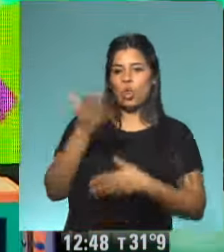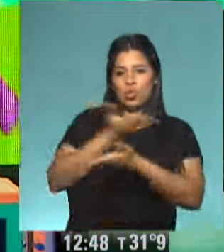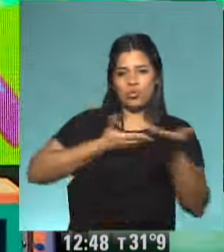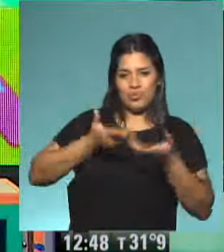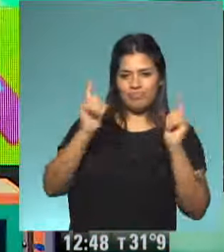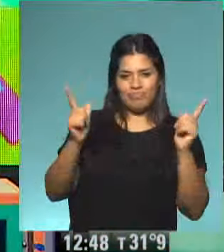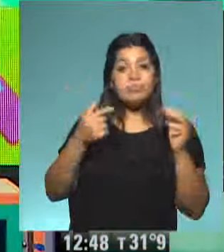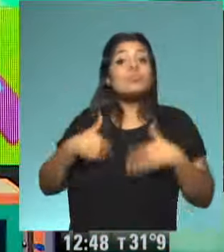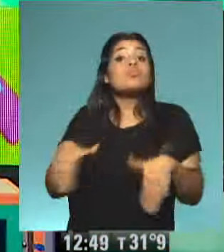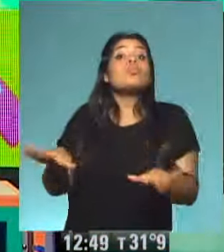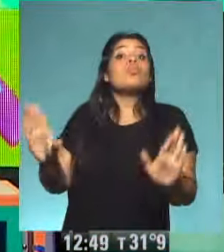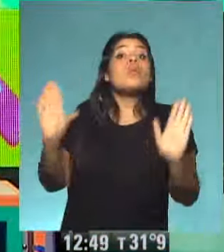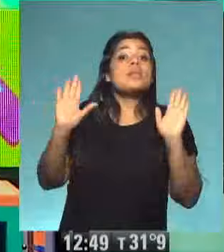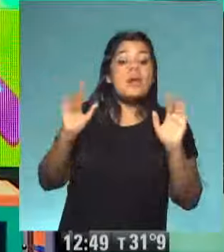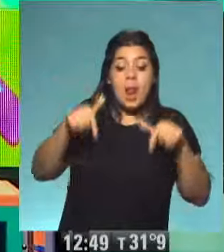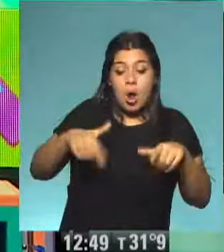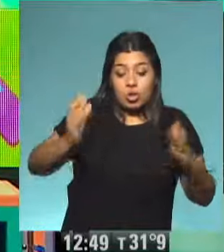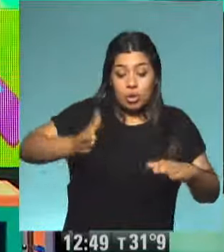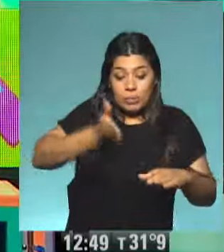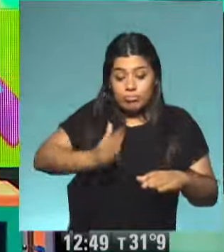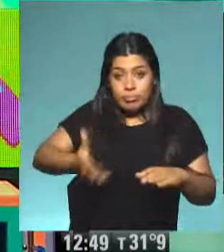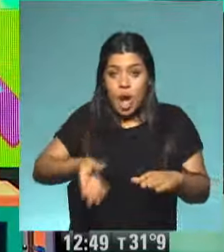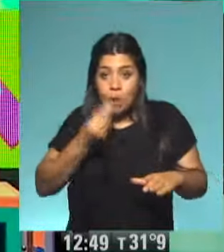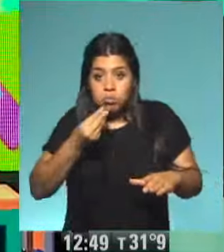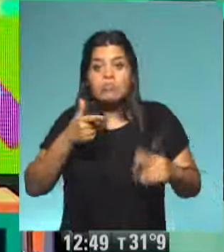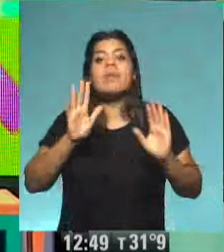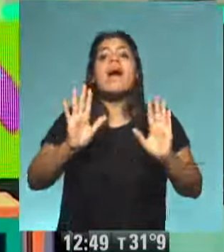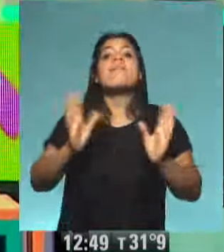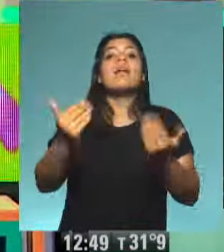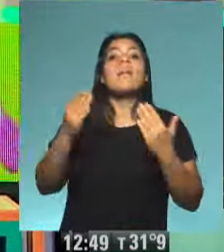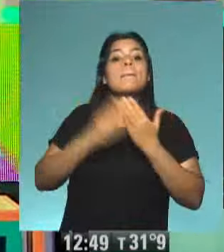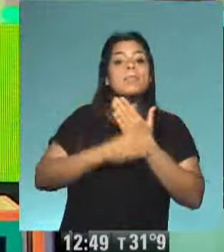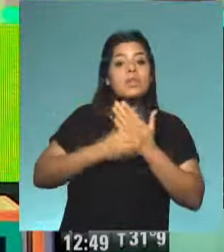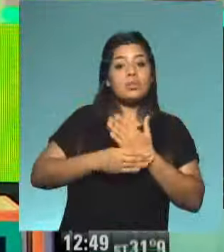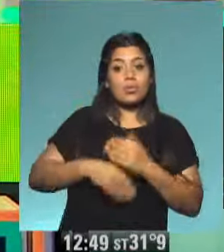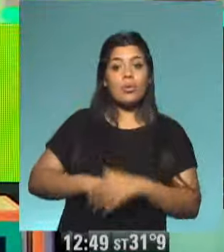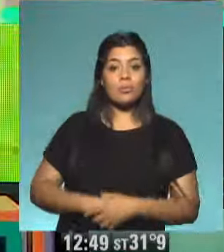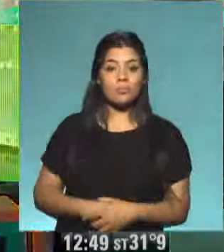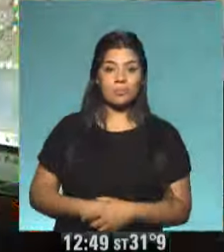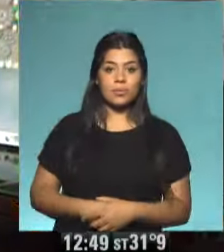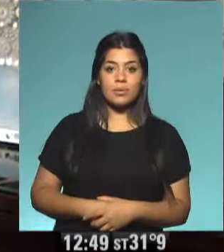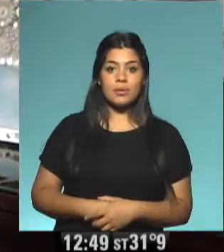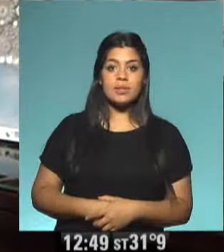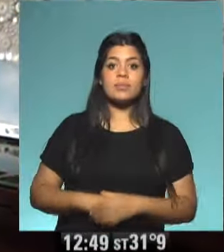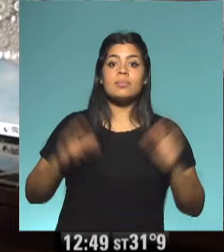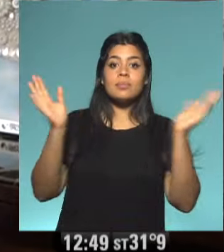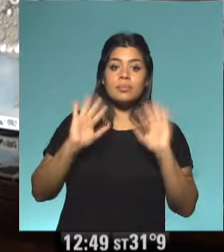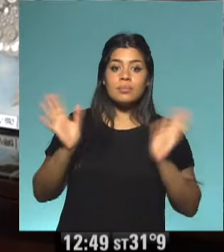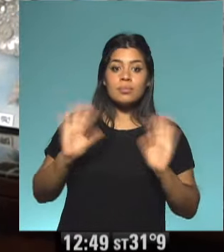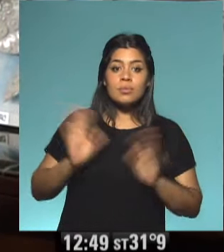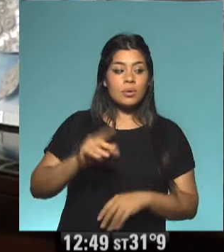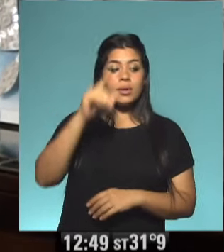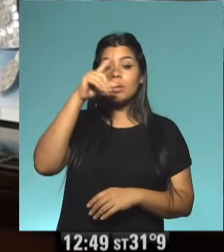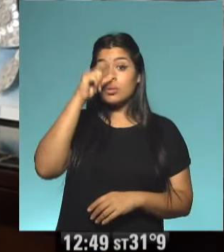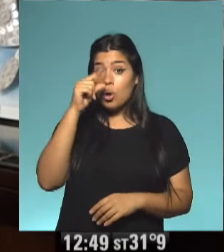Mientras quizás cortamos la torta, vamos a escuchar a las palabras del ministro de Educación, Nicolás Trotta. Bien. Hola, soy Nicolás Trotta, ministro